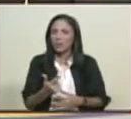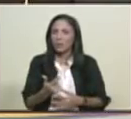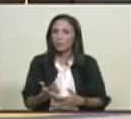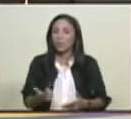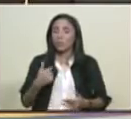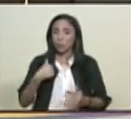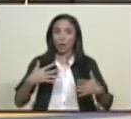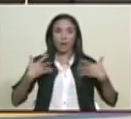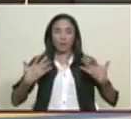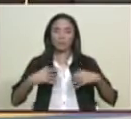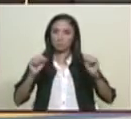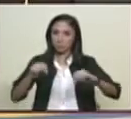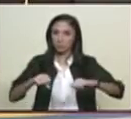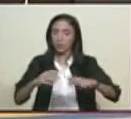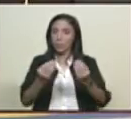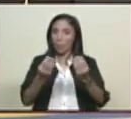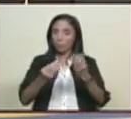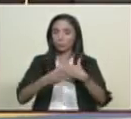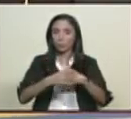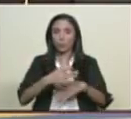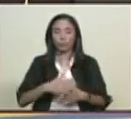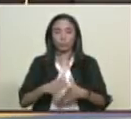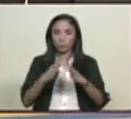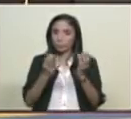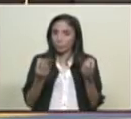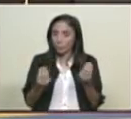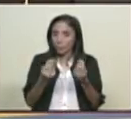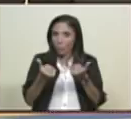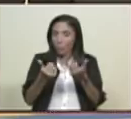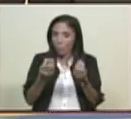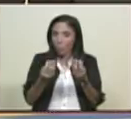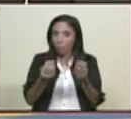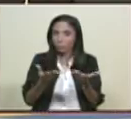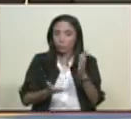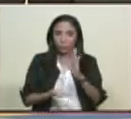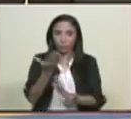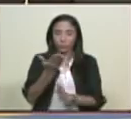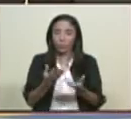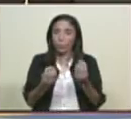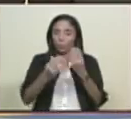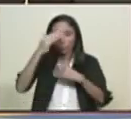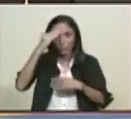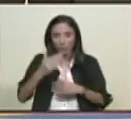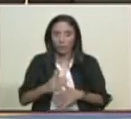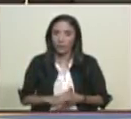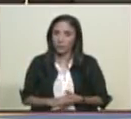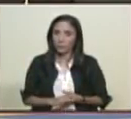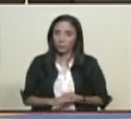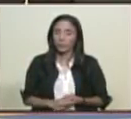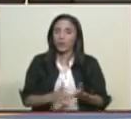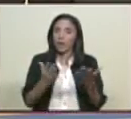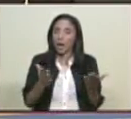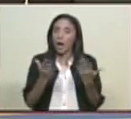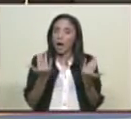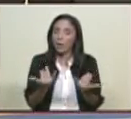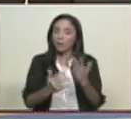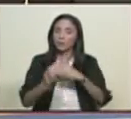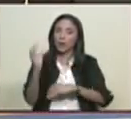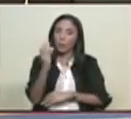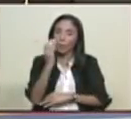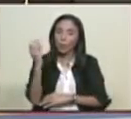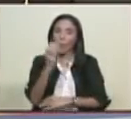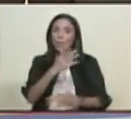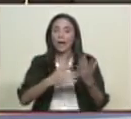alegré. Por fin el gobierno de Colombia toma en serio el tema de la